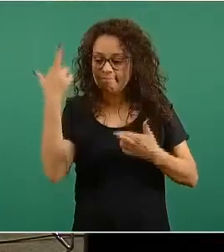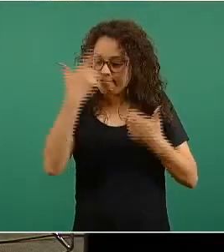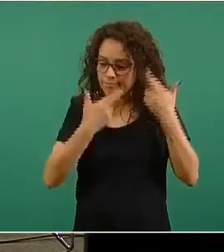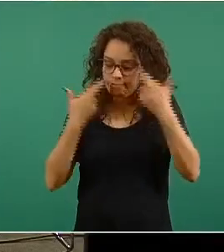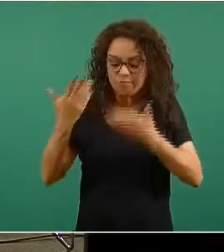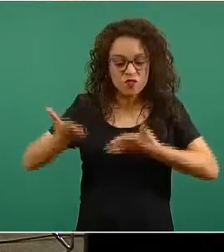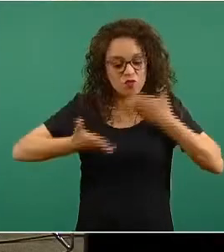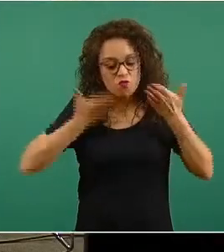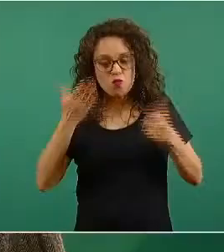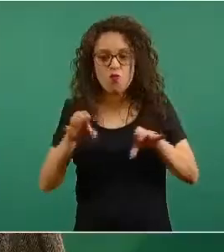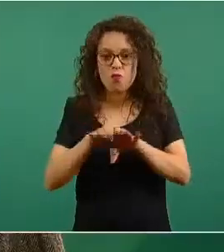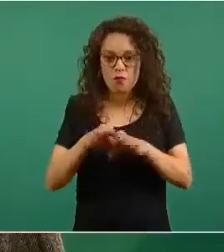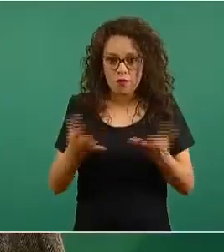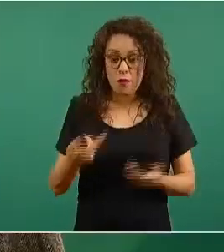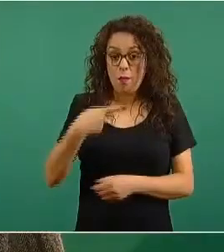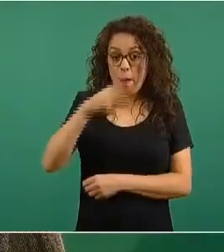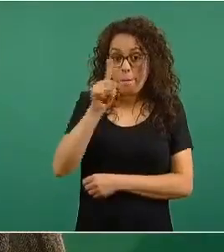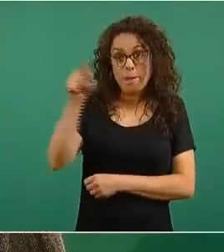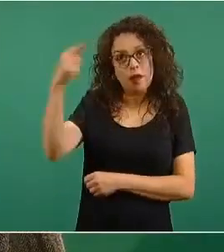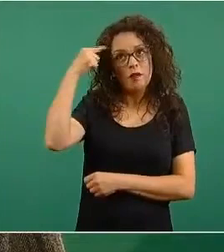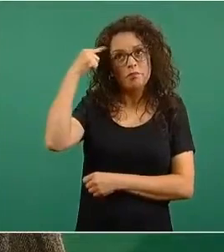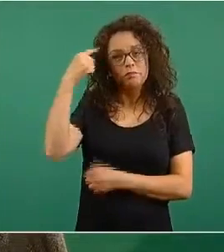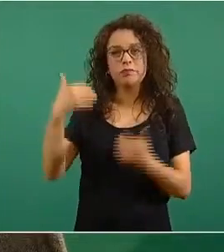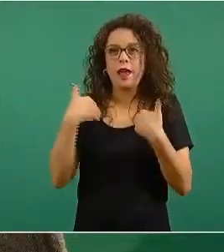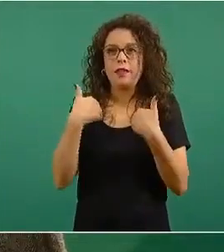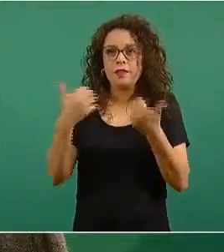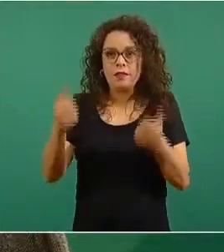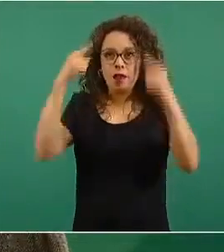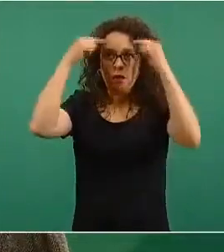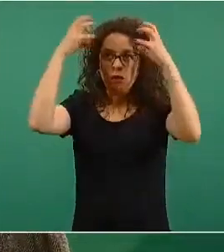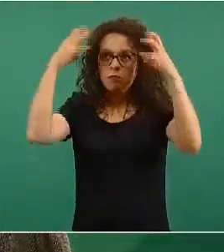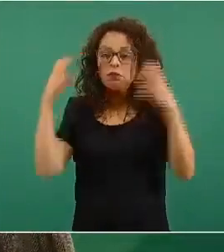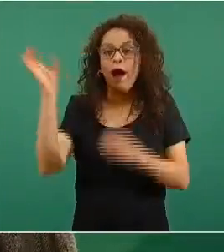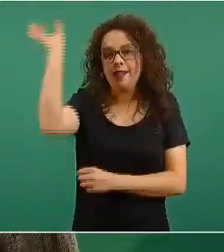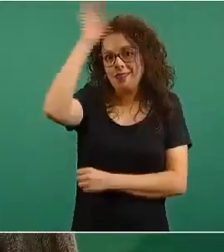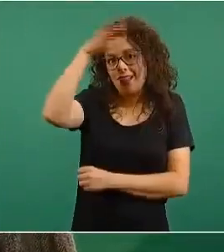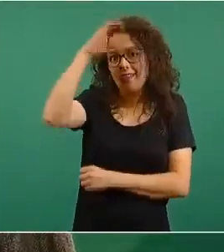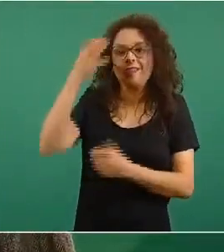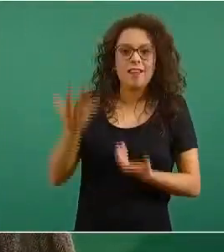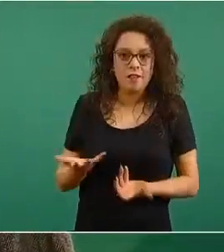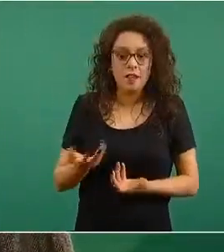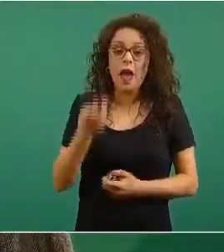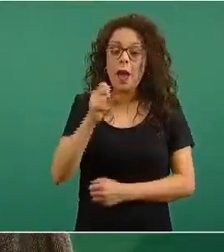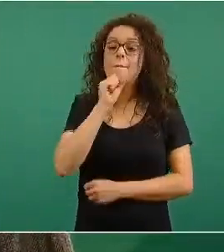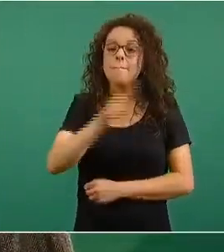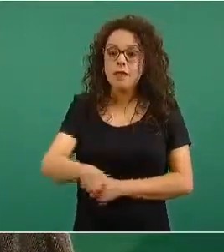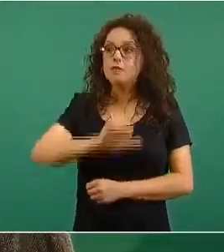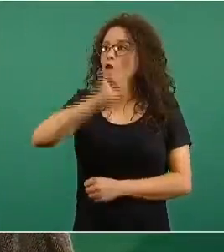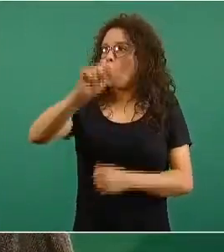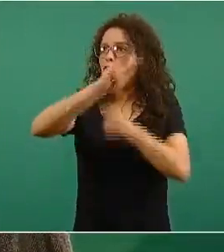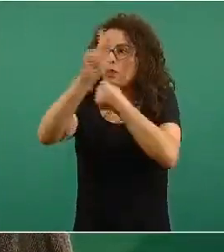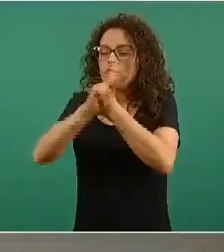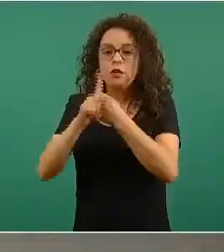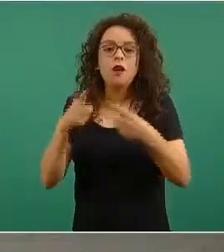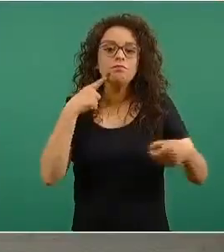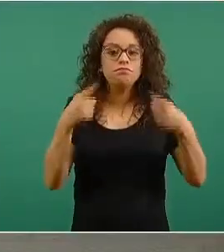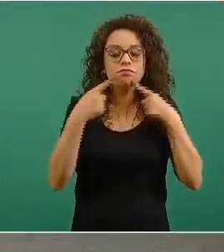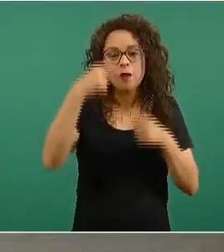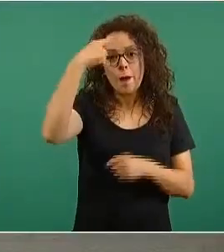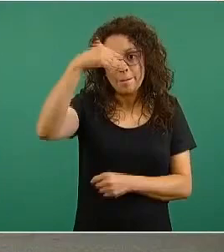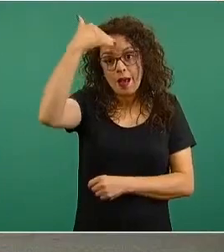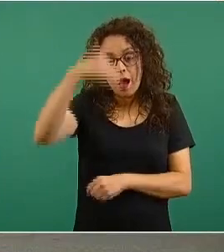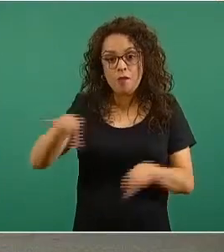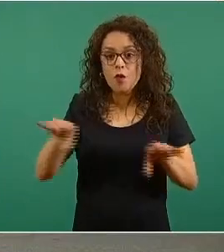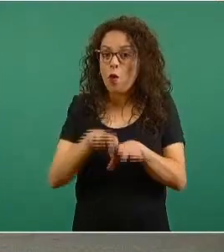la lógica científica de esto, y esto se está discutiendo también en otras partes del mundo para tomar las decisiones